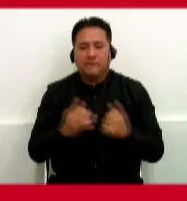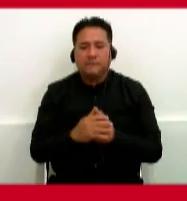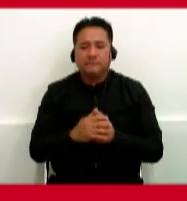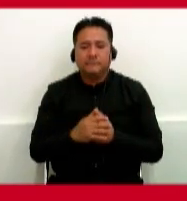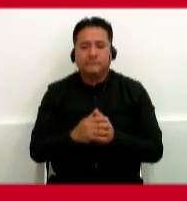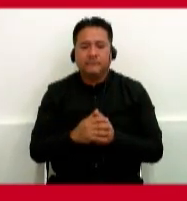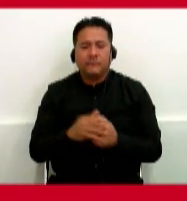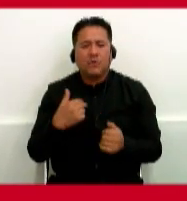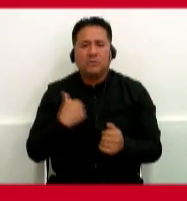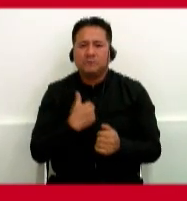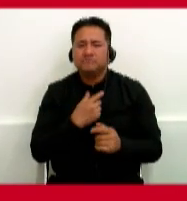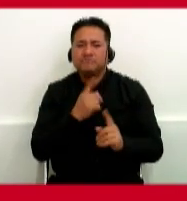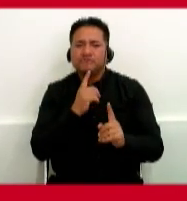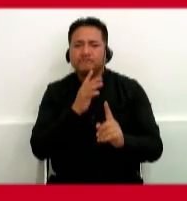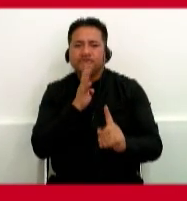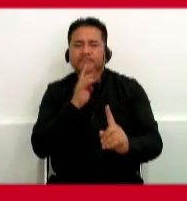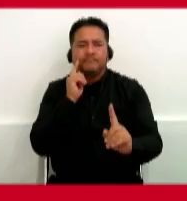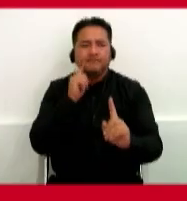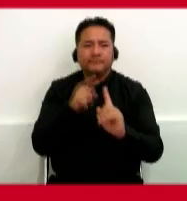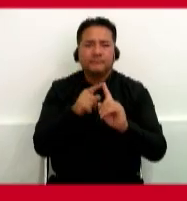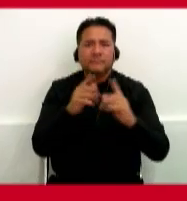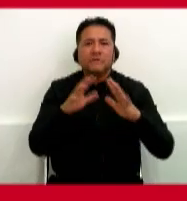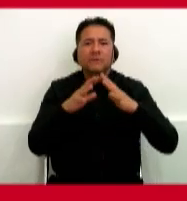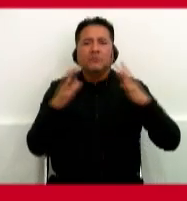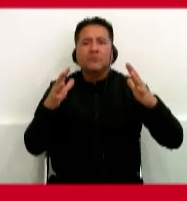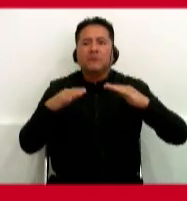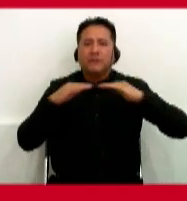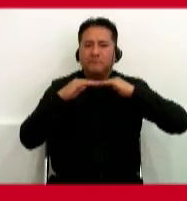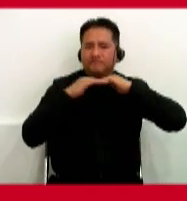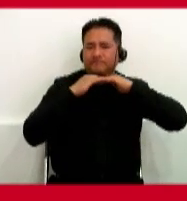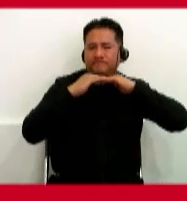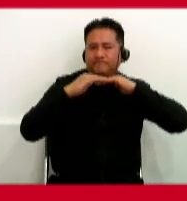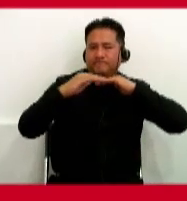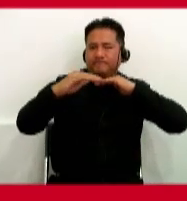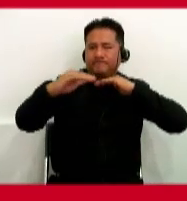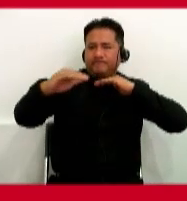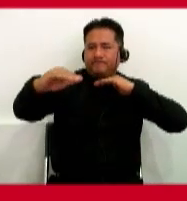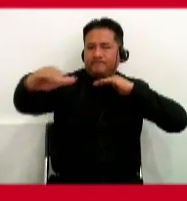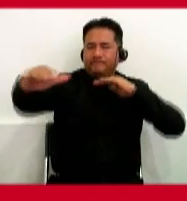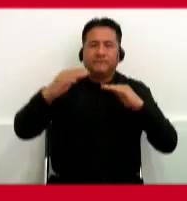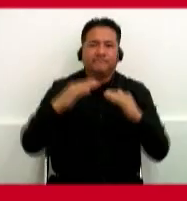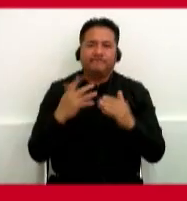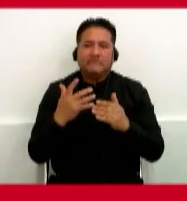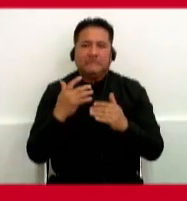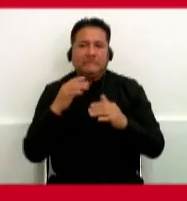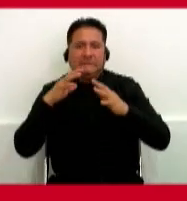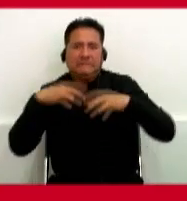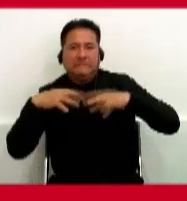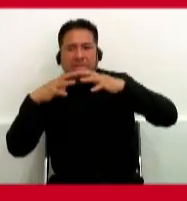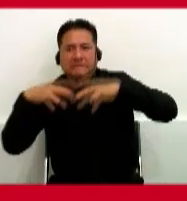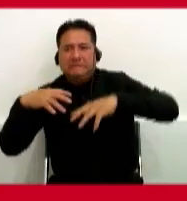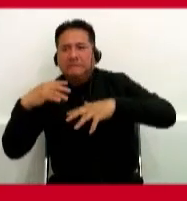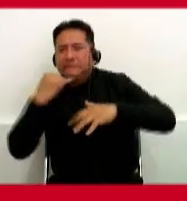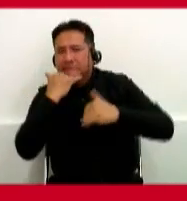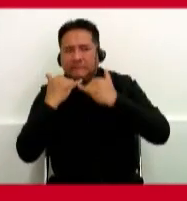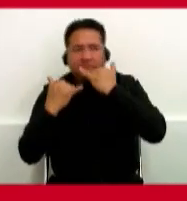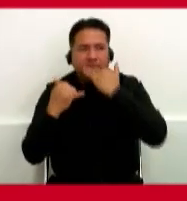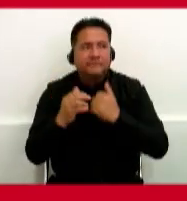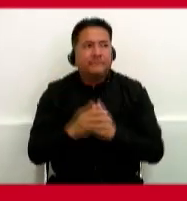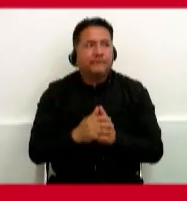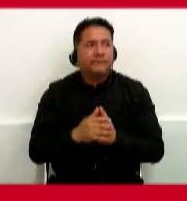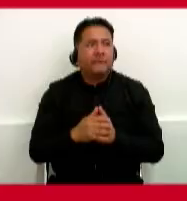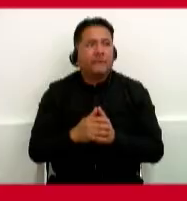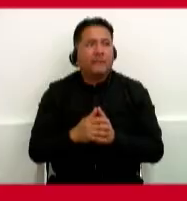hablar mucho de lo que son de las superficies de falla. Usualmente cuando se hace una estabilidad de taludes, nosotros